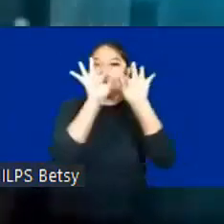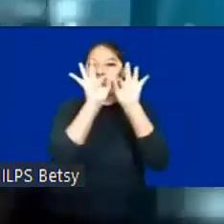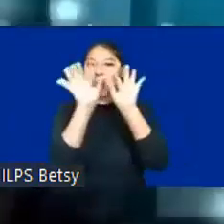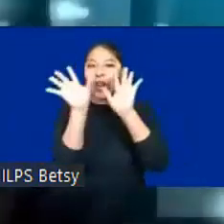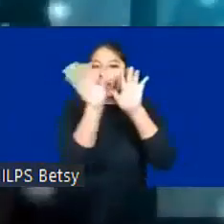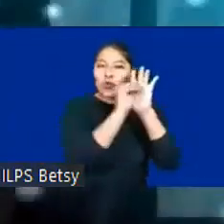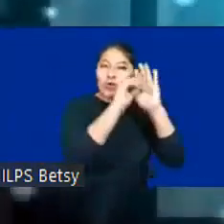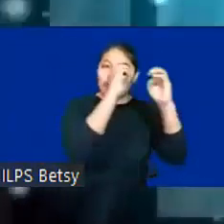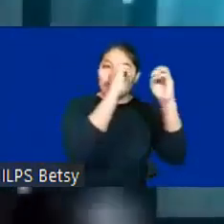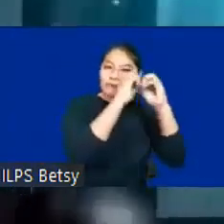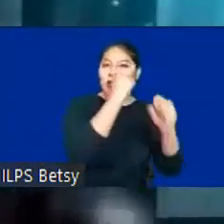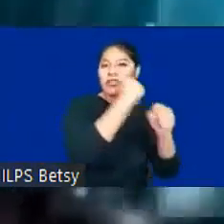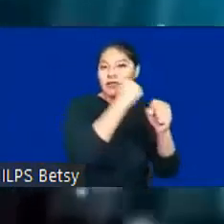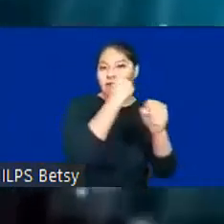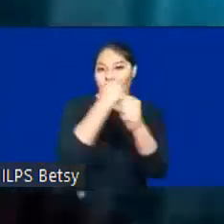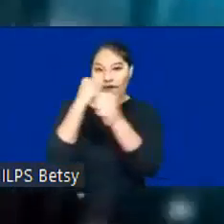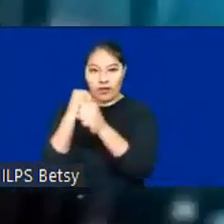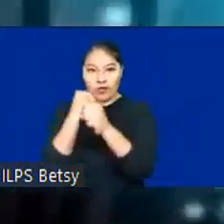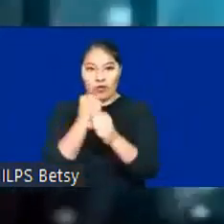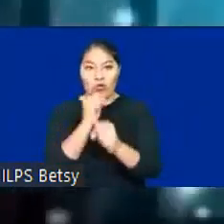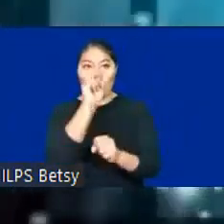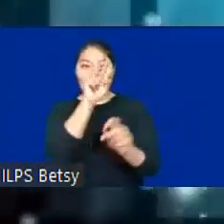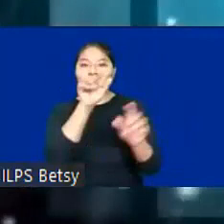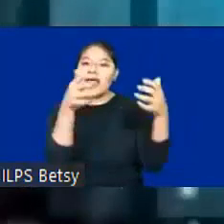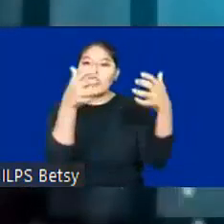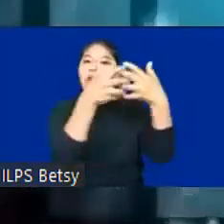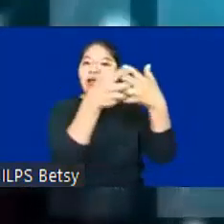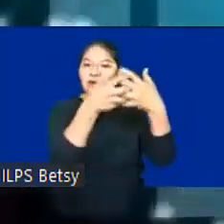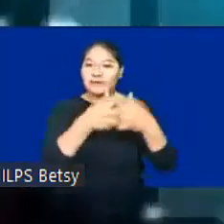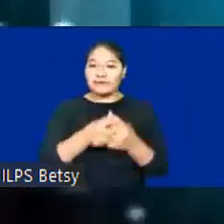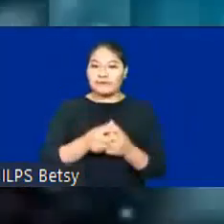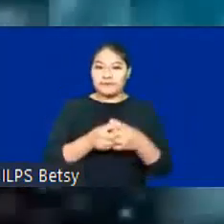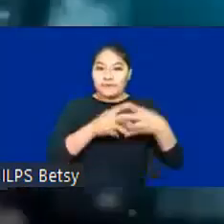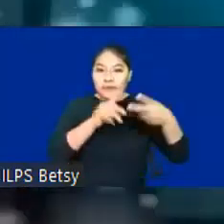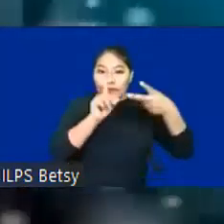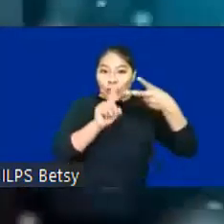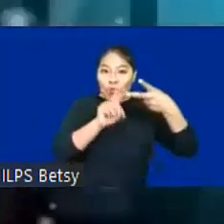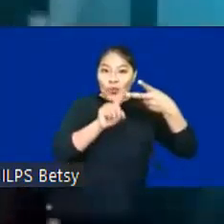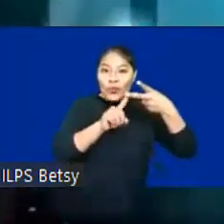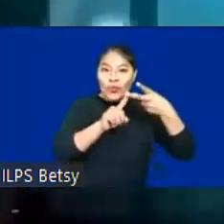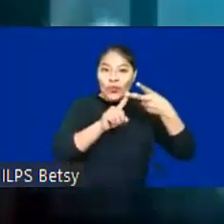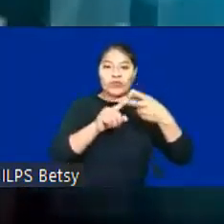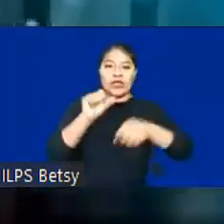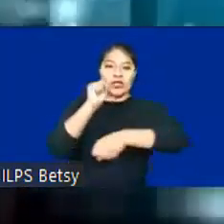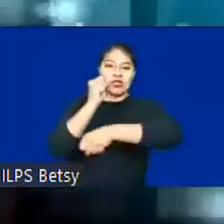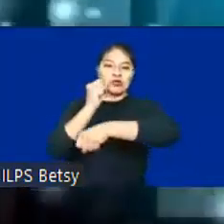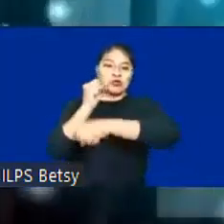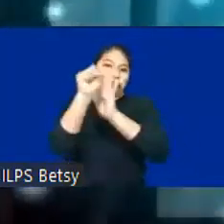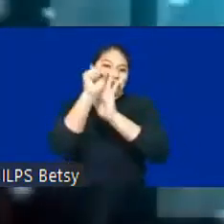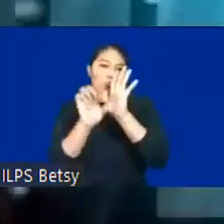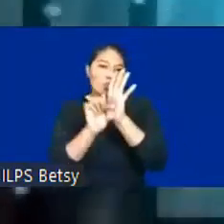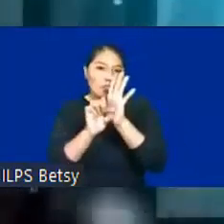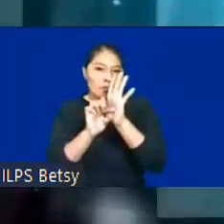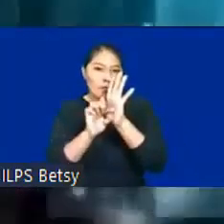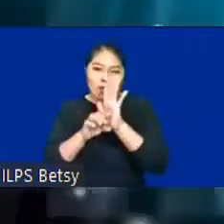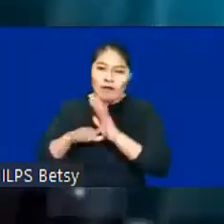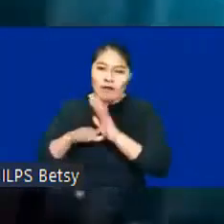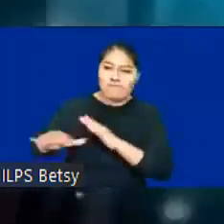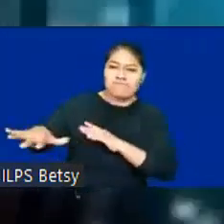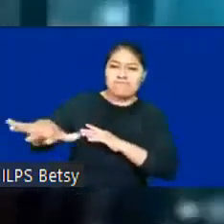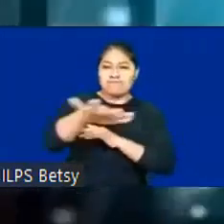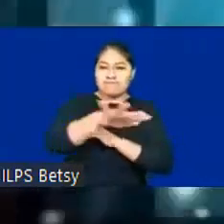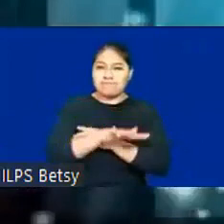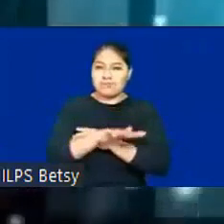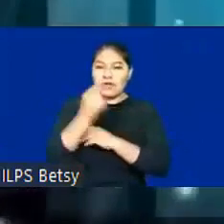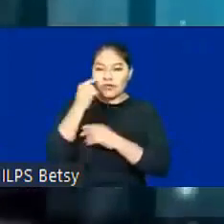un análisis de la situación actual del gobierno digital en la SUNAR, ¿no? Hay que identificar en qué momento estamos, cuál es nuestro estado a nivel